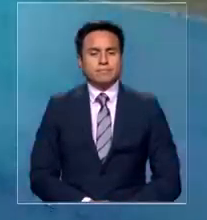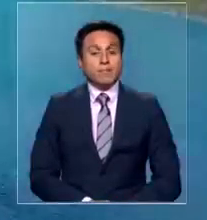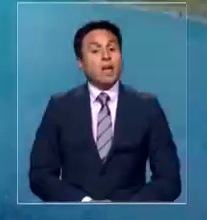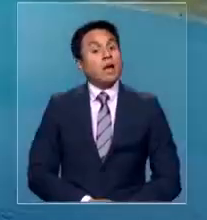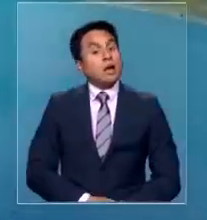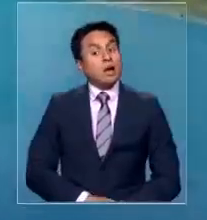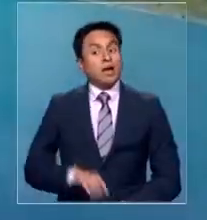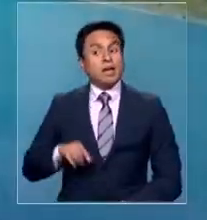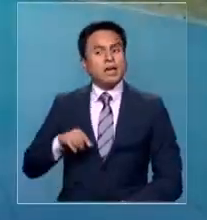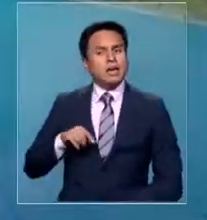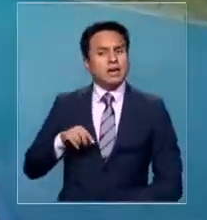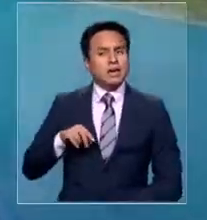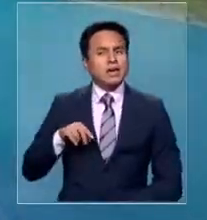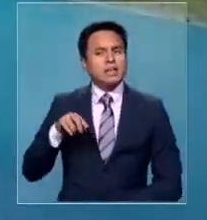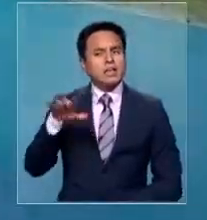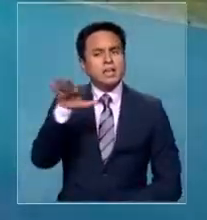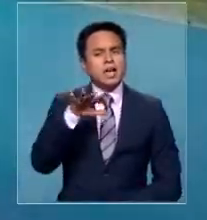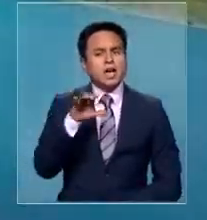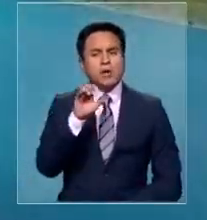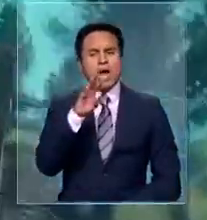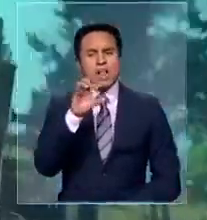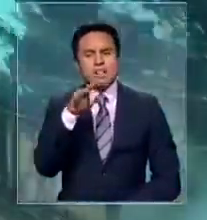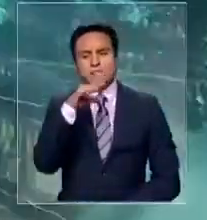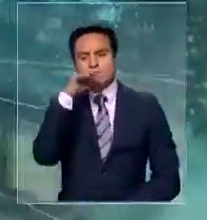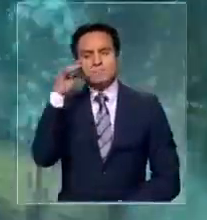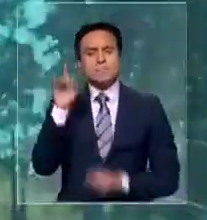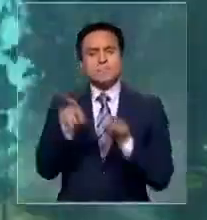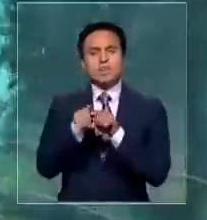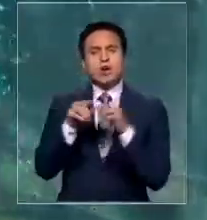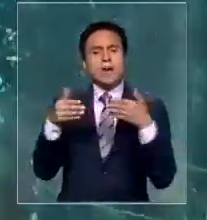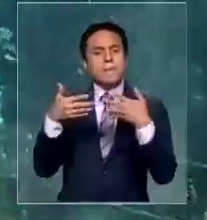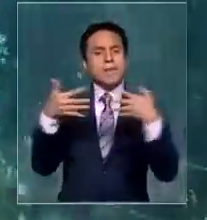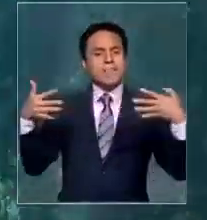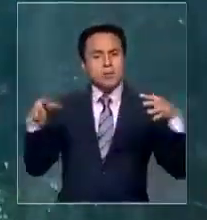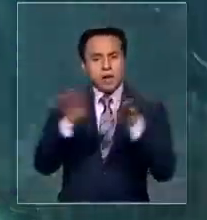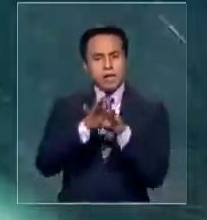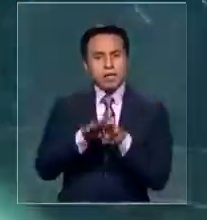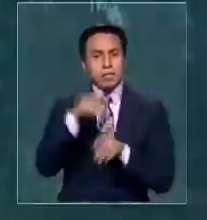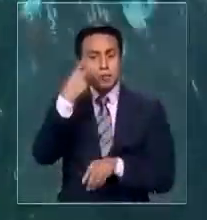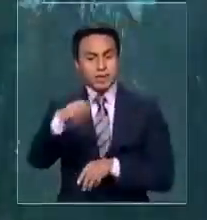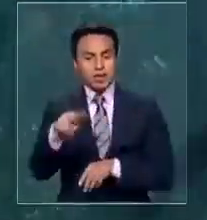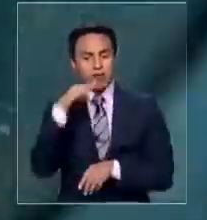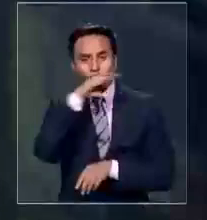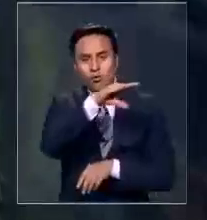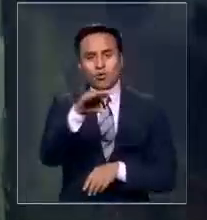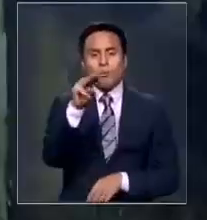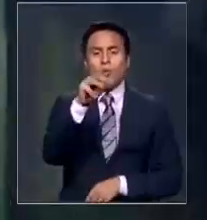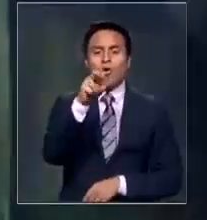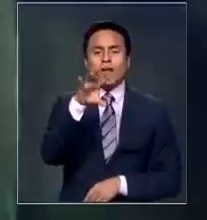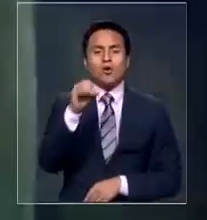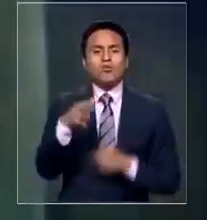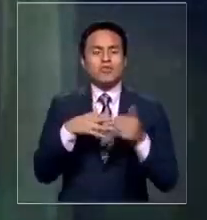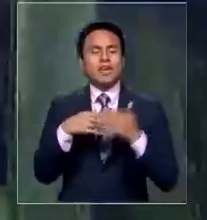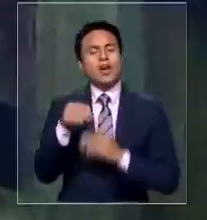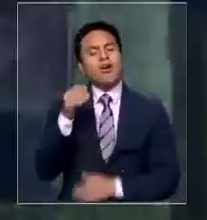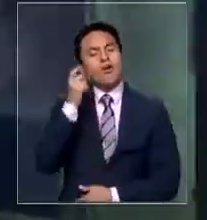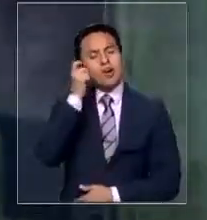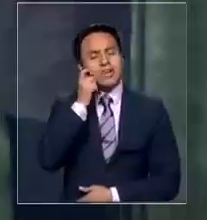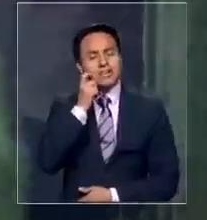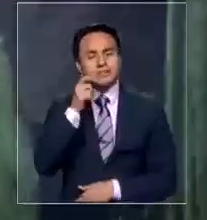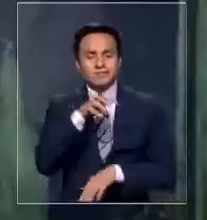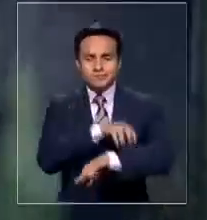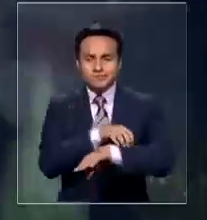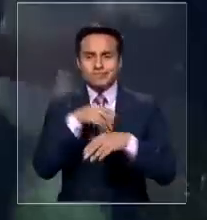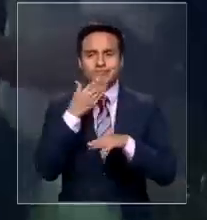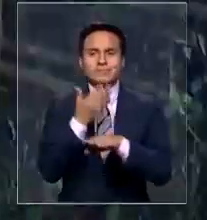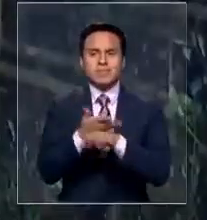una escalera de eucaliptus sobre un cerco de madera fue la solución que los propietarios del fundo mónaco en la región de o'higgins otorgaron a las